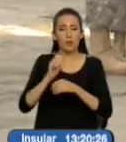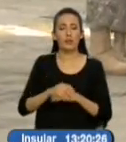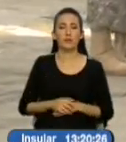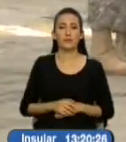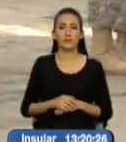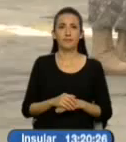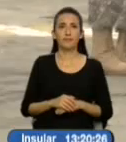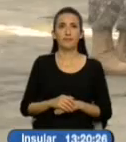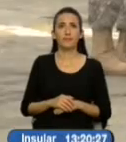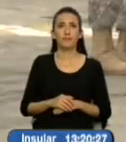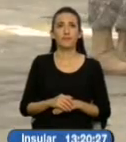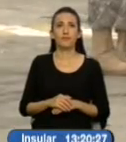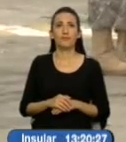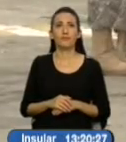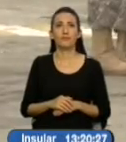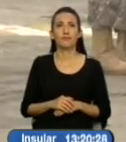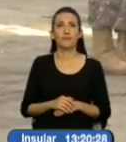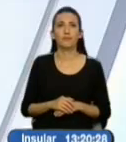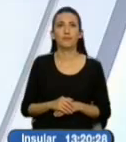de Mera, Ecuador TV.